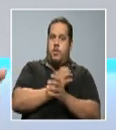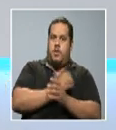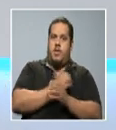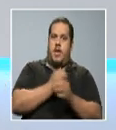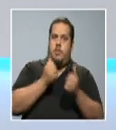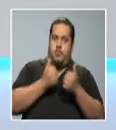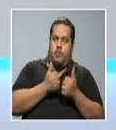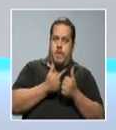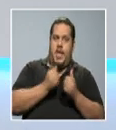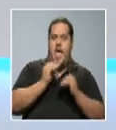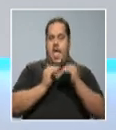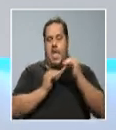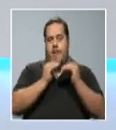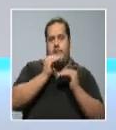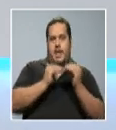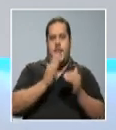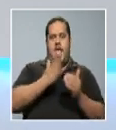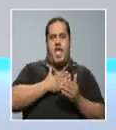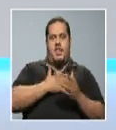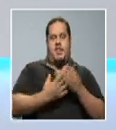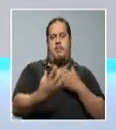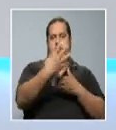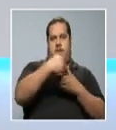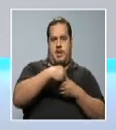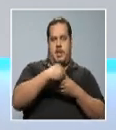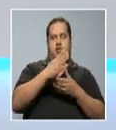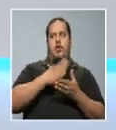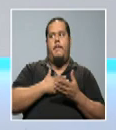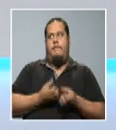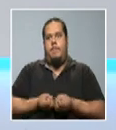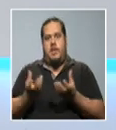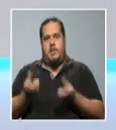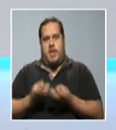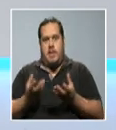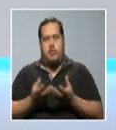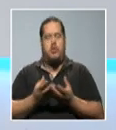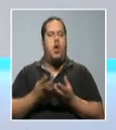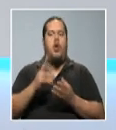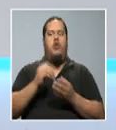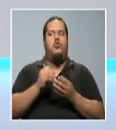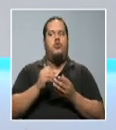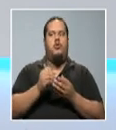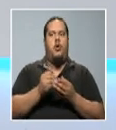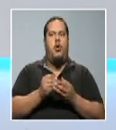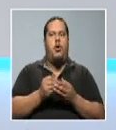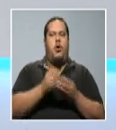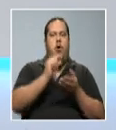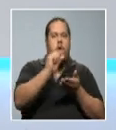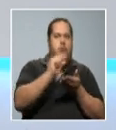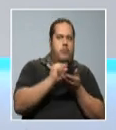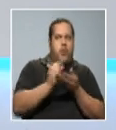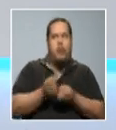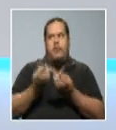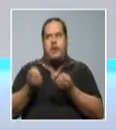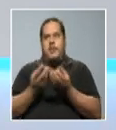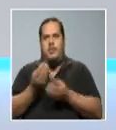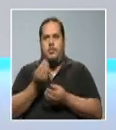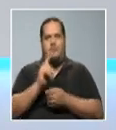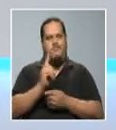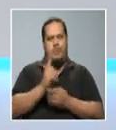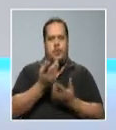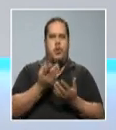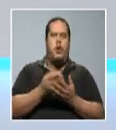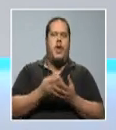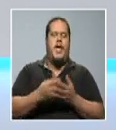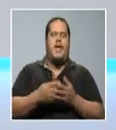mis ingresos, mis gastos, no excederse en instrumentos que resultan ser muy sencillos a la hora de obtener un financiamiento como la tarjeta de